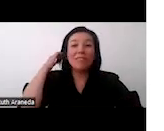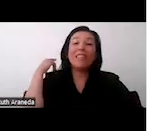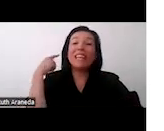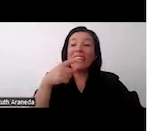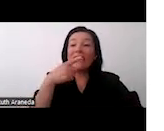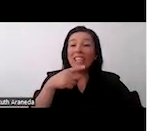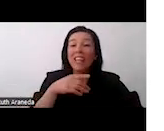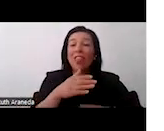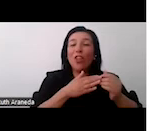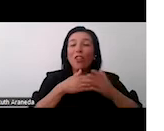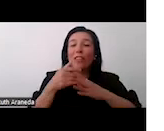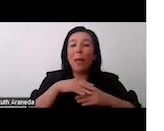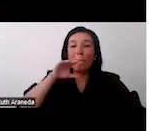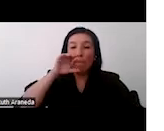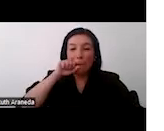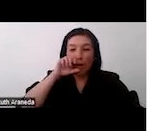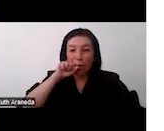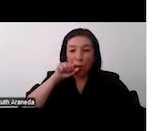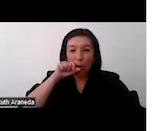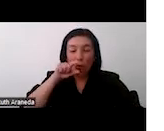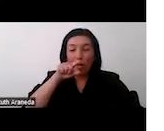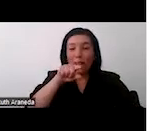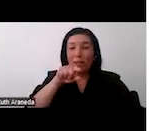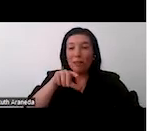en el Amazonas peruano, en una comunidad rural